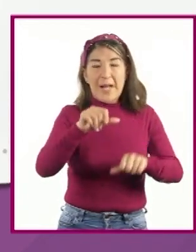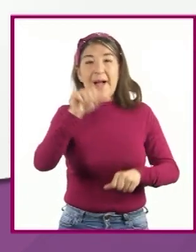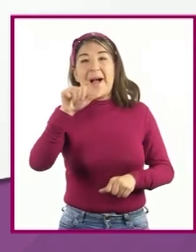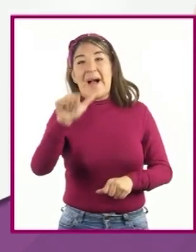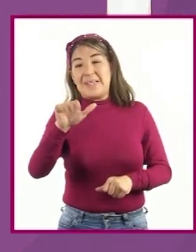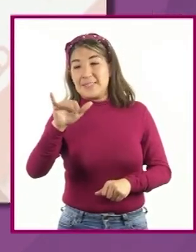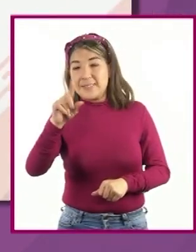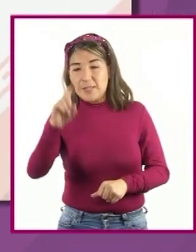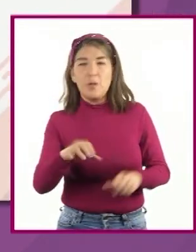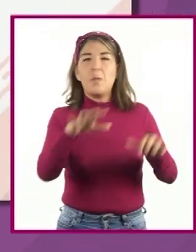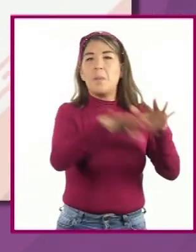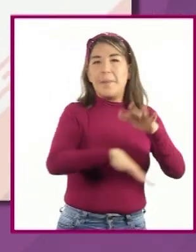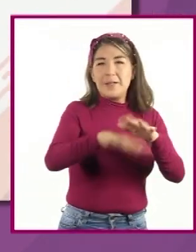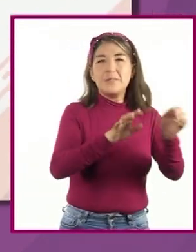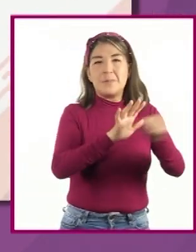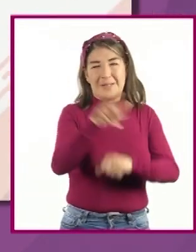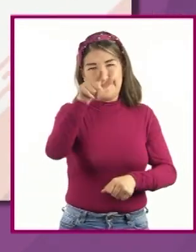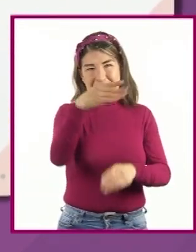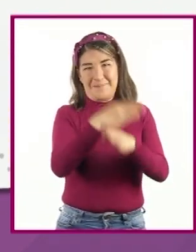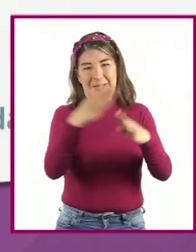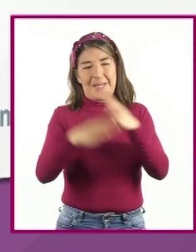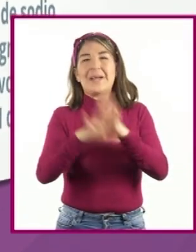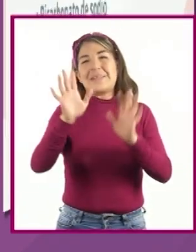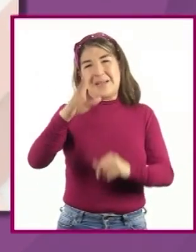y los materiales que ya todos conocimos.